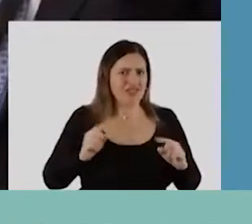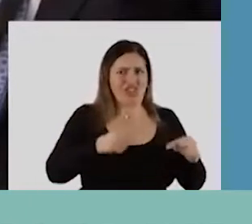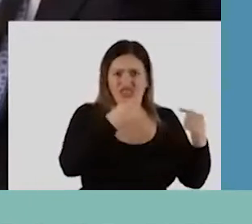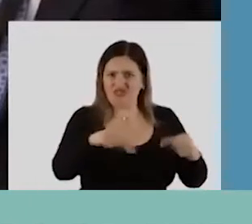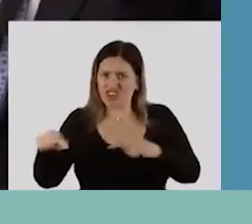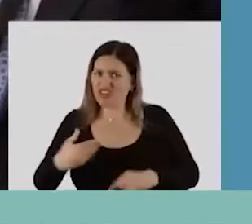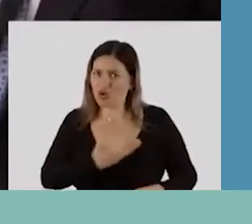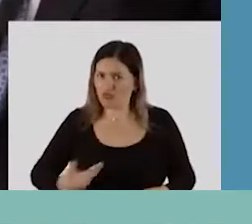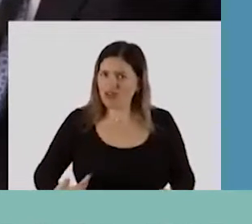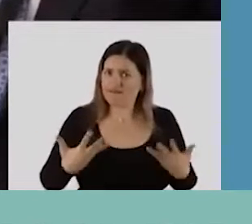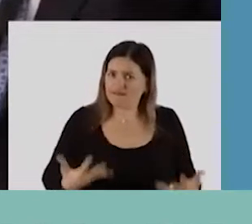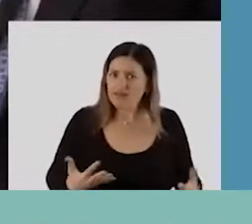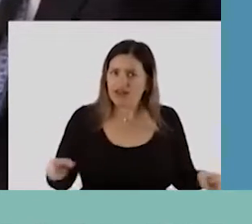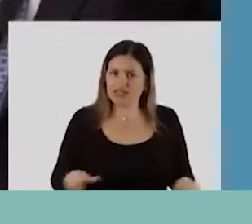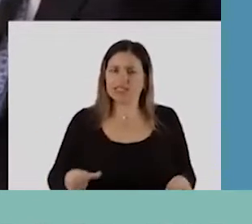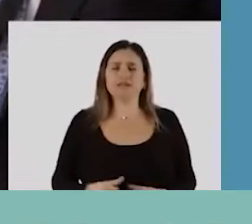Avanzar